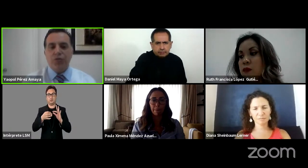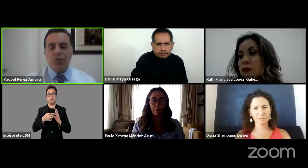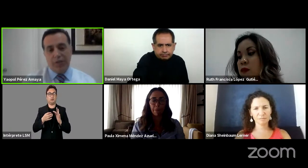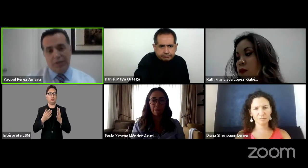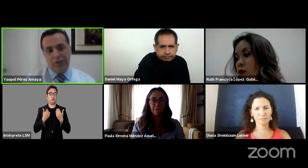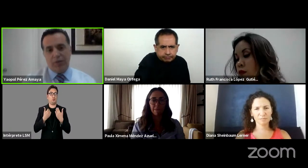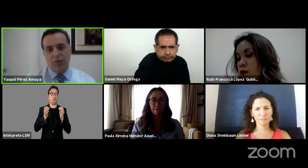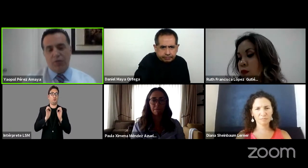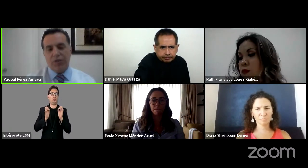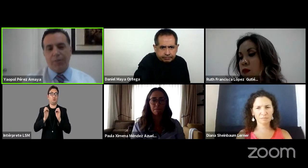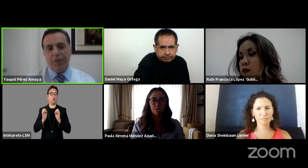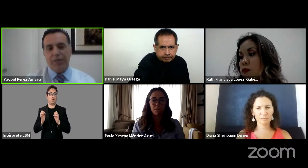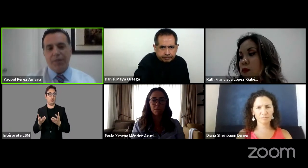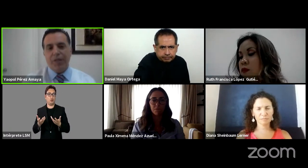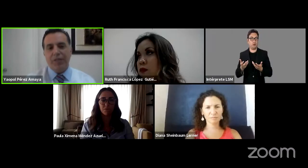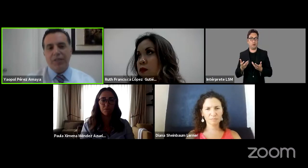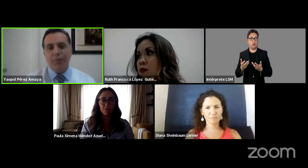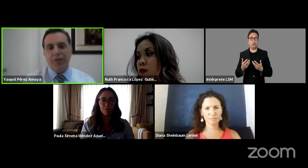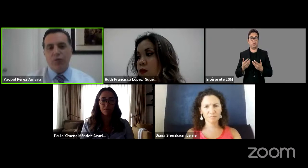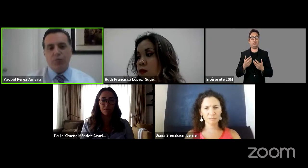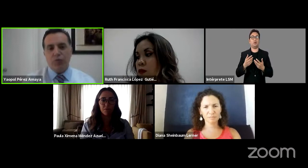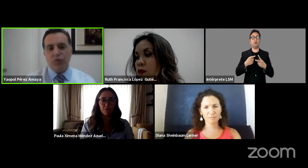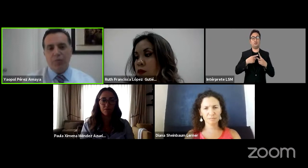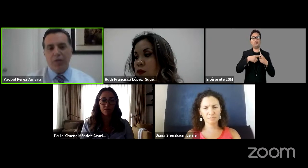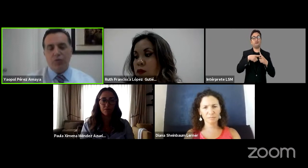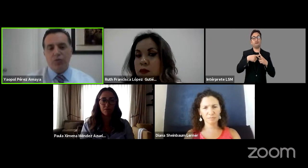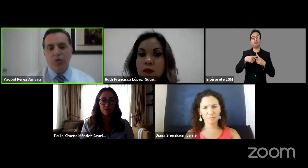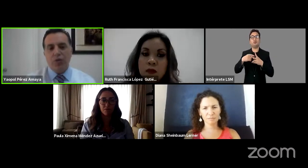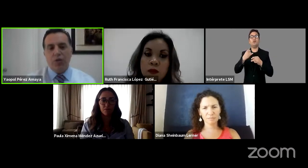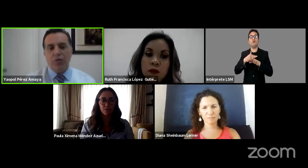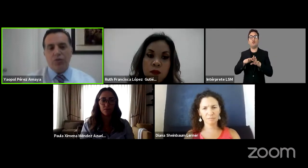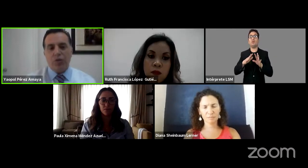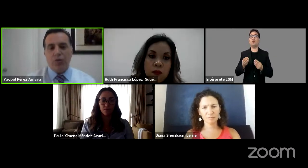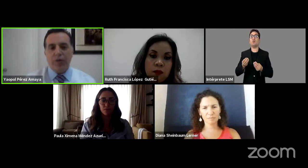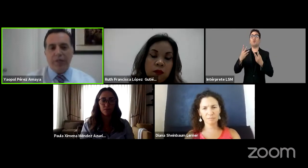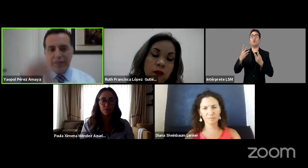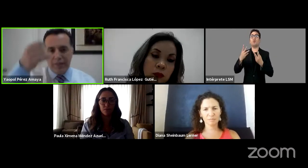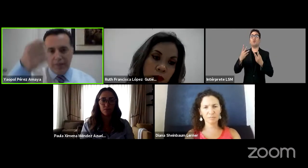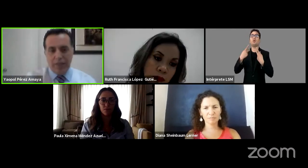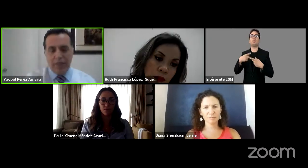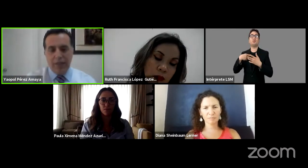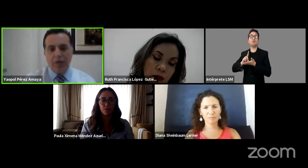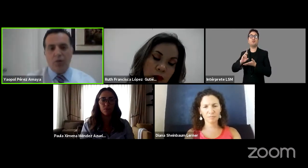cuántas personas con discapacidad participan en los procedimientos. Nuestro